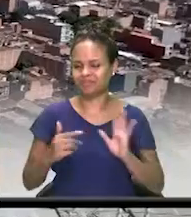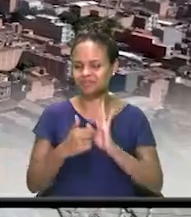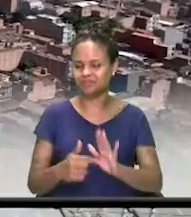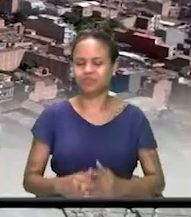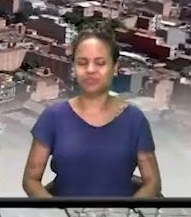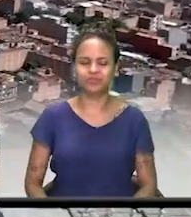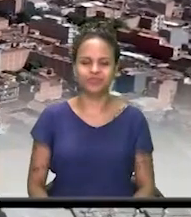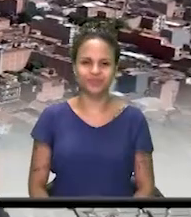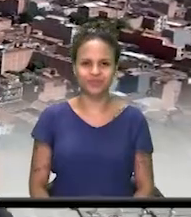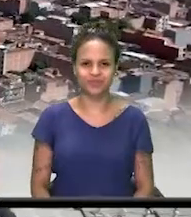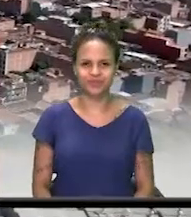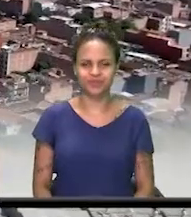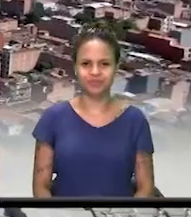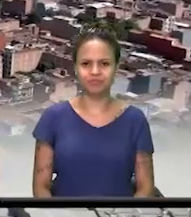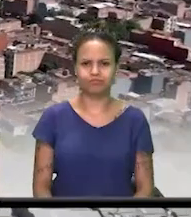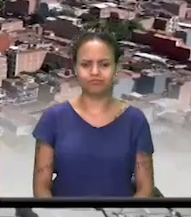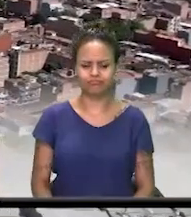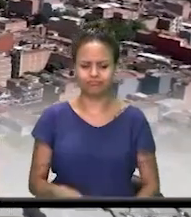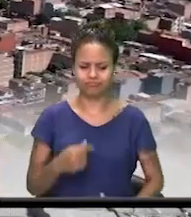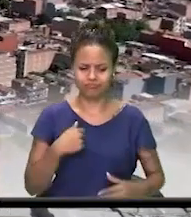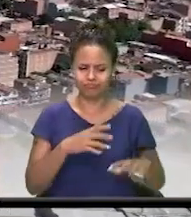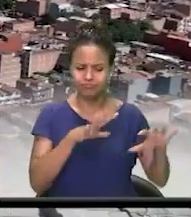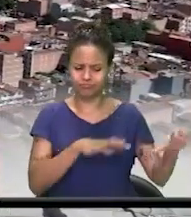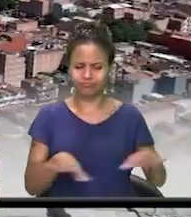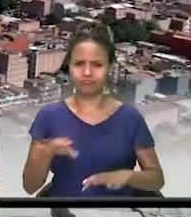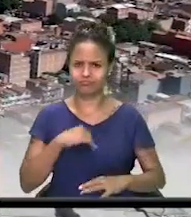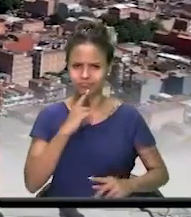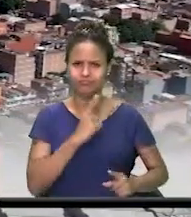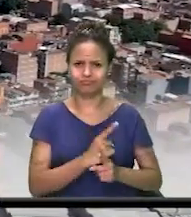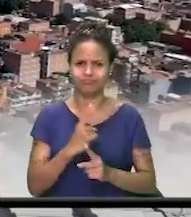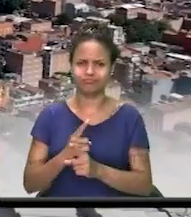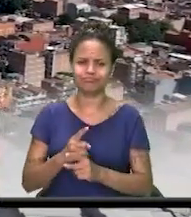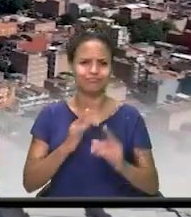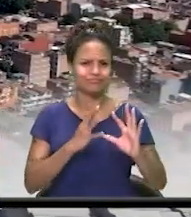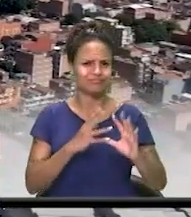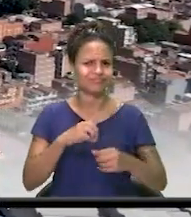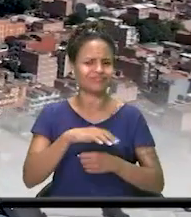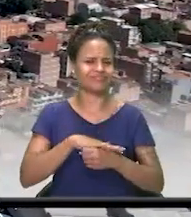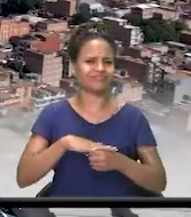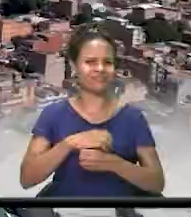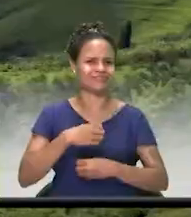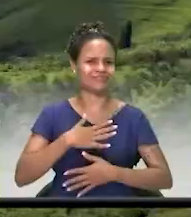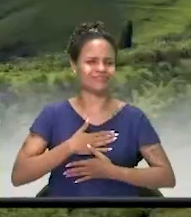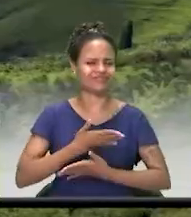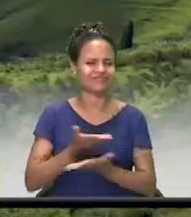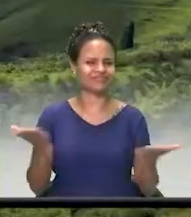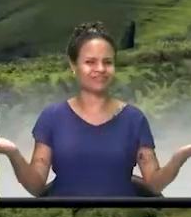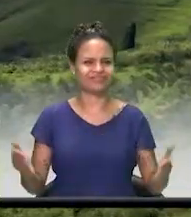Cumplimos. Itagüí, ciudad de oportunidades para todos.